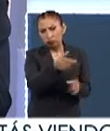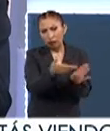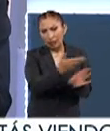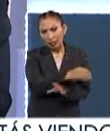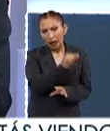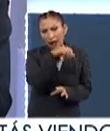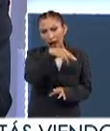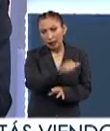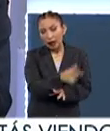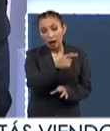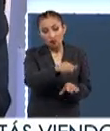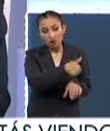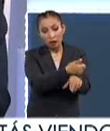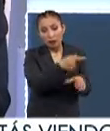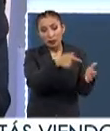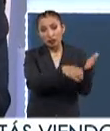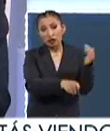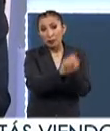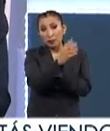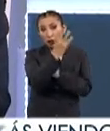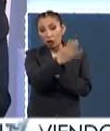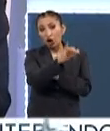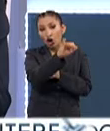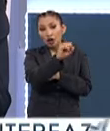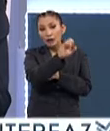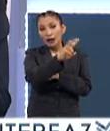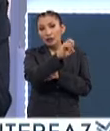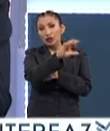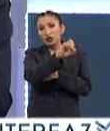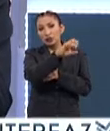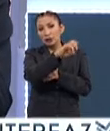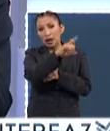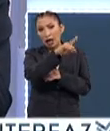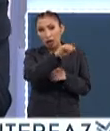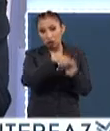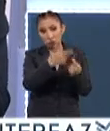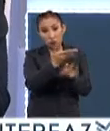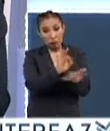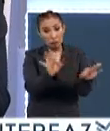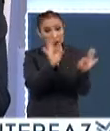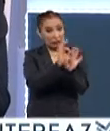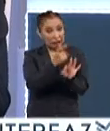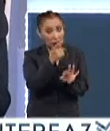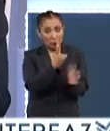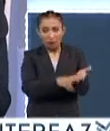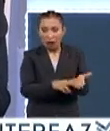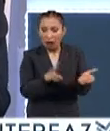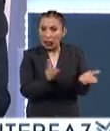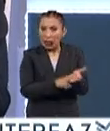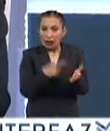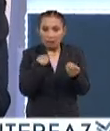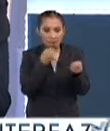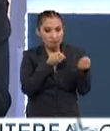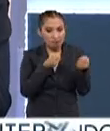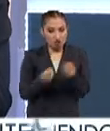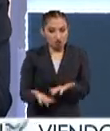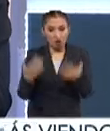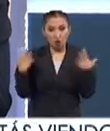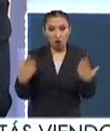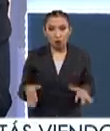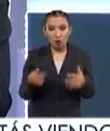decía Ana, fundada en 1924 por José Vasconcelos, muy significativa, con un valor y una